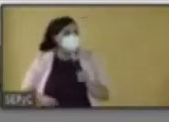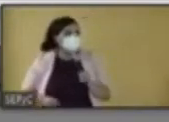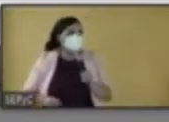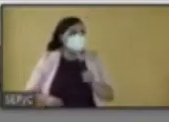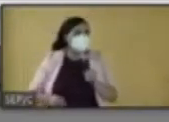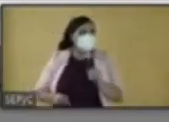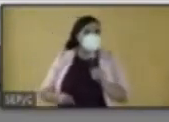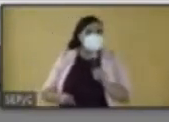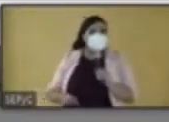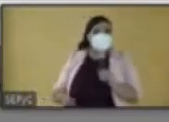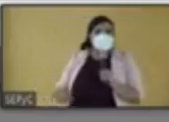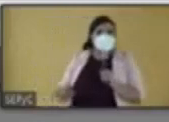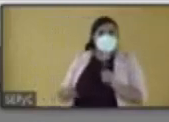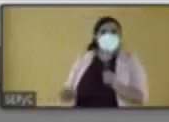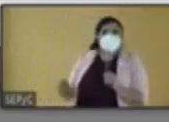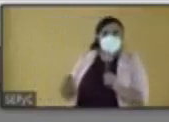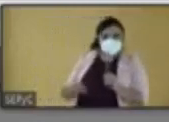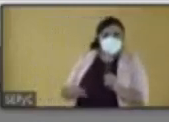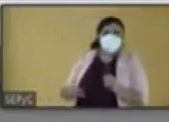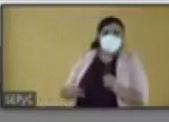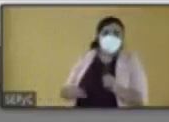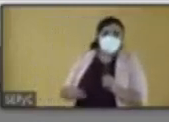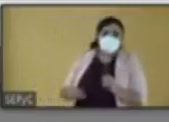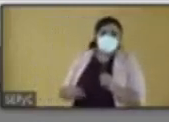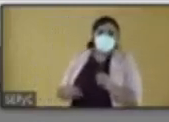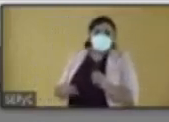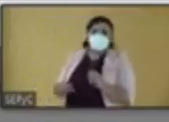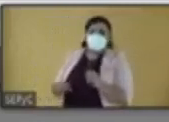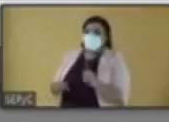podremos considerar cargos que ya hayan sido